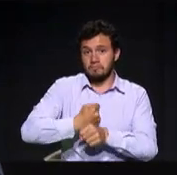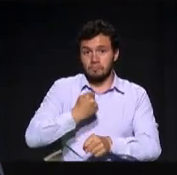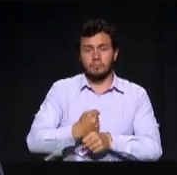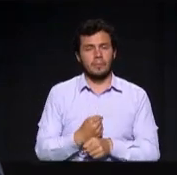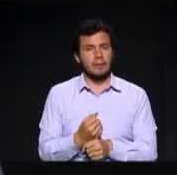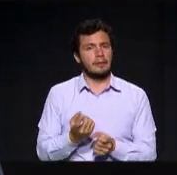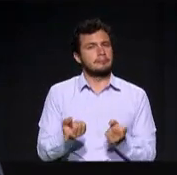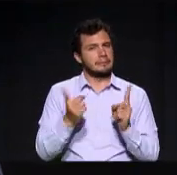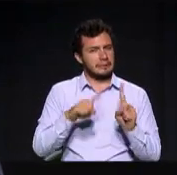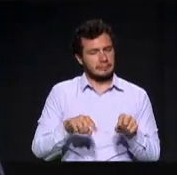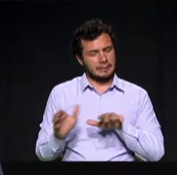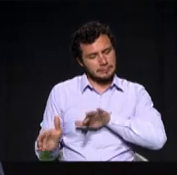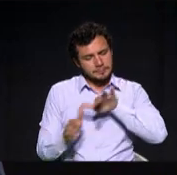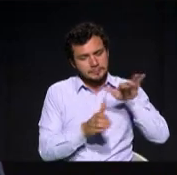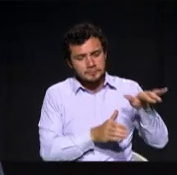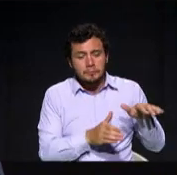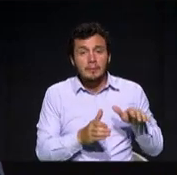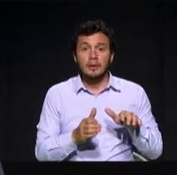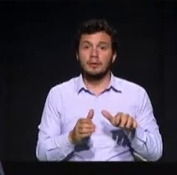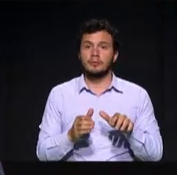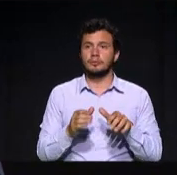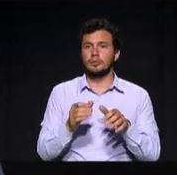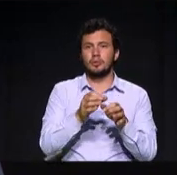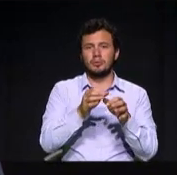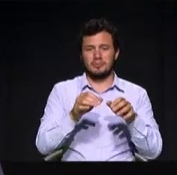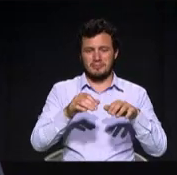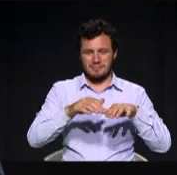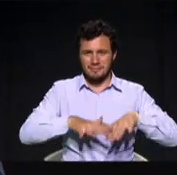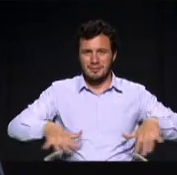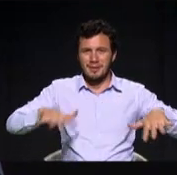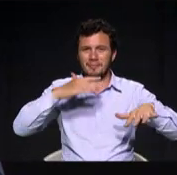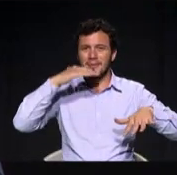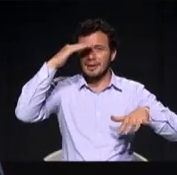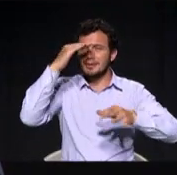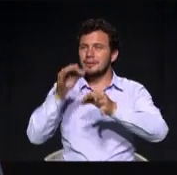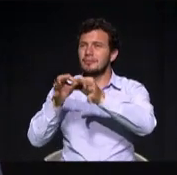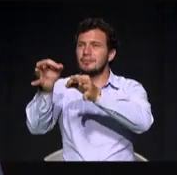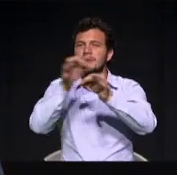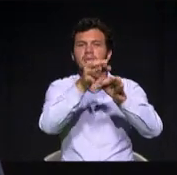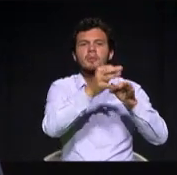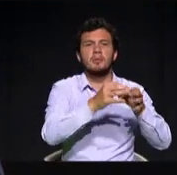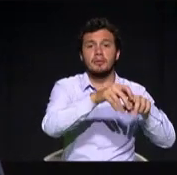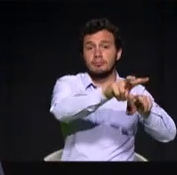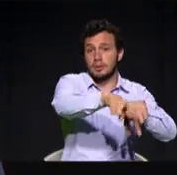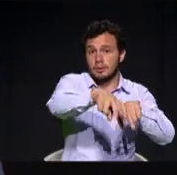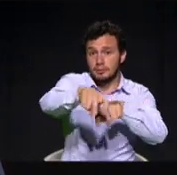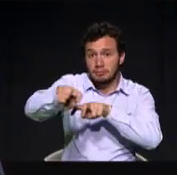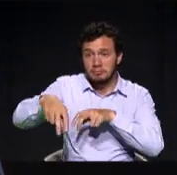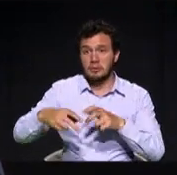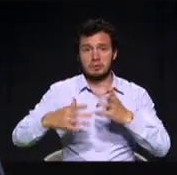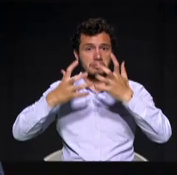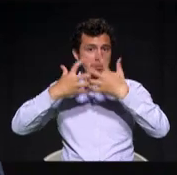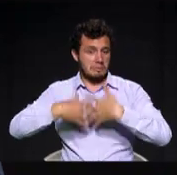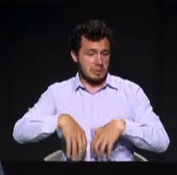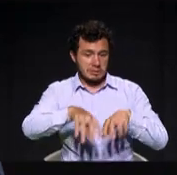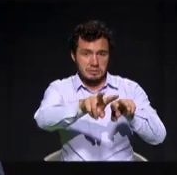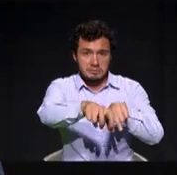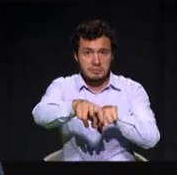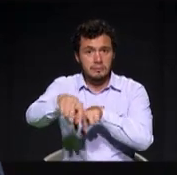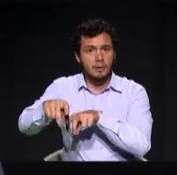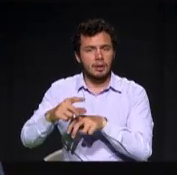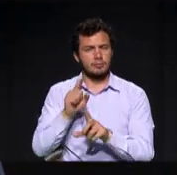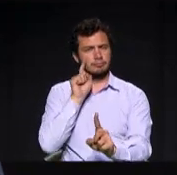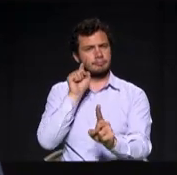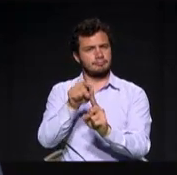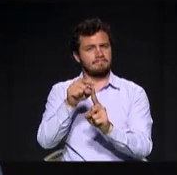todos los corregimientos a través de la agroindustria a través de la agricultura también haciendo grandes proyectos que permitan